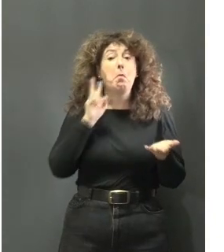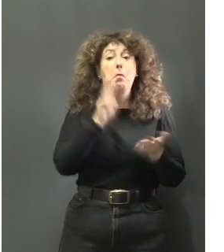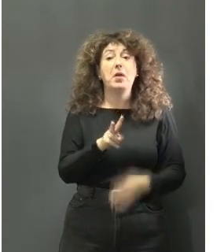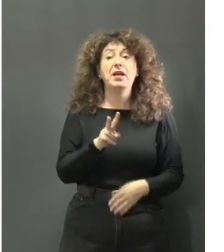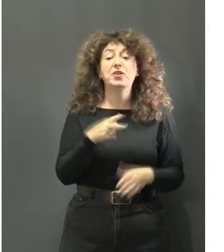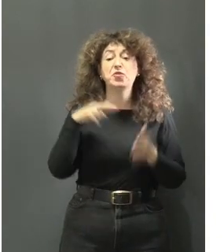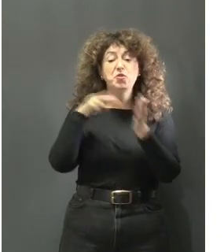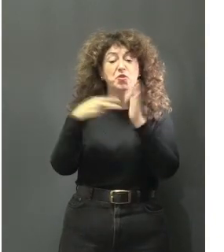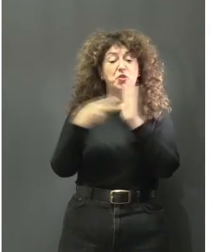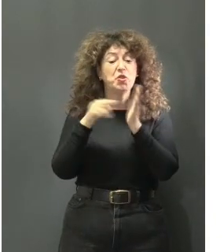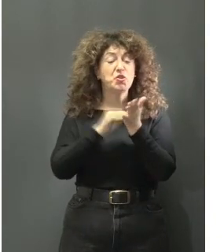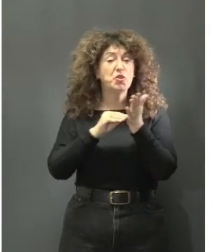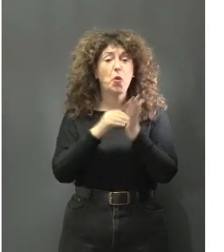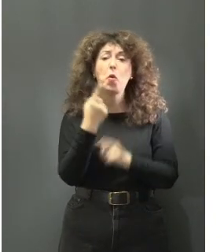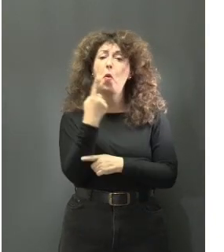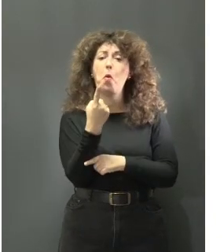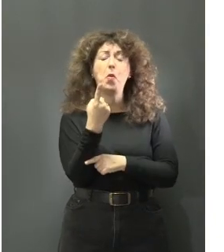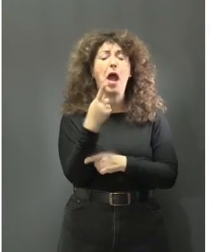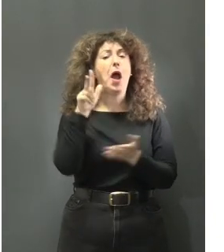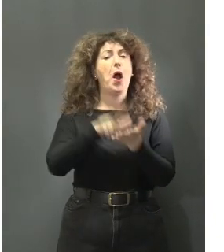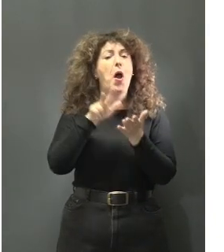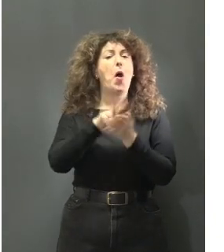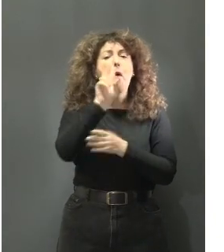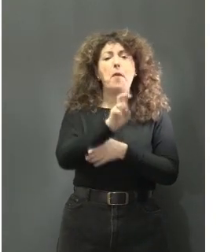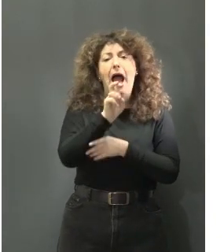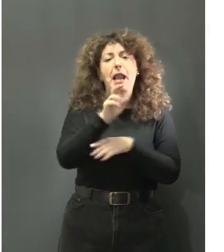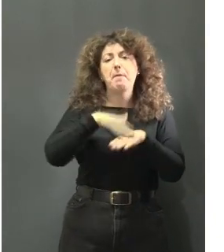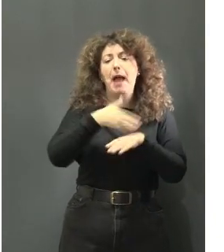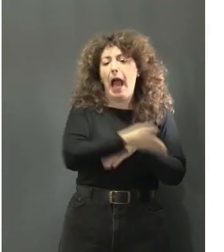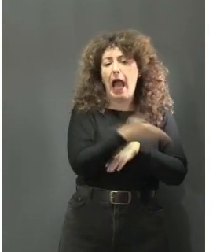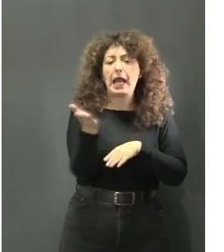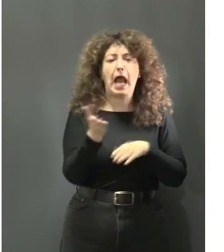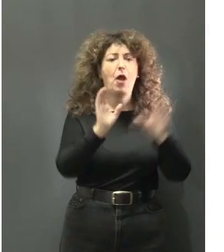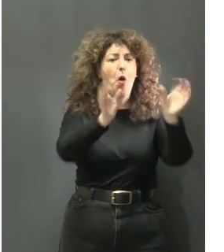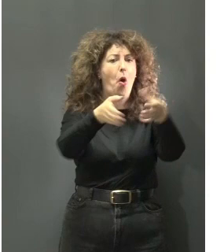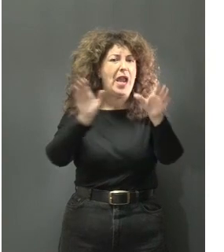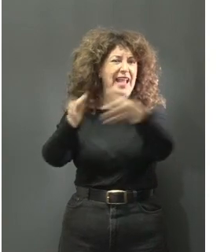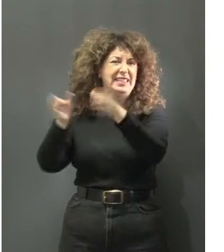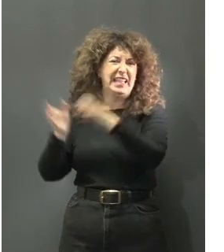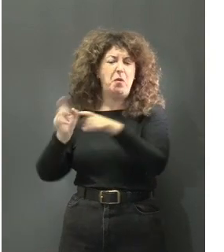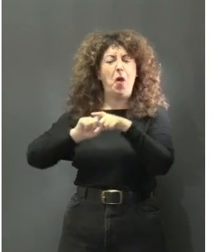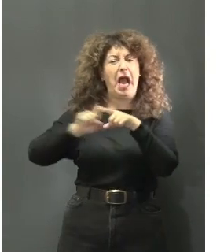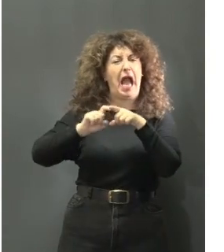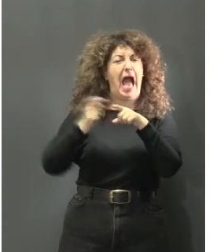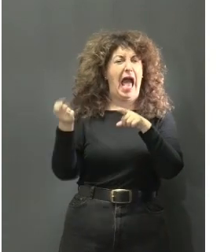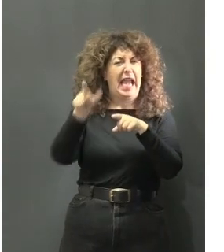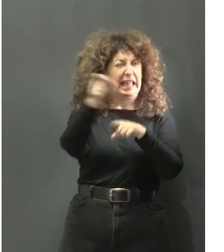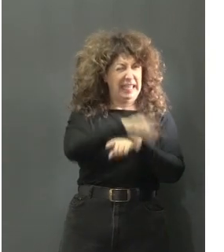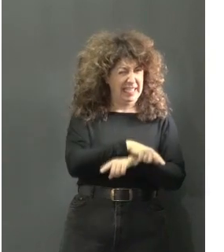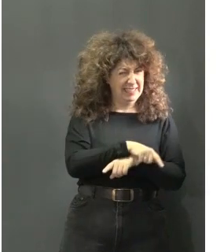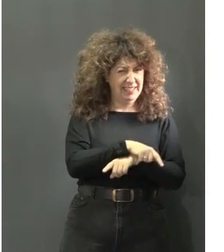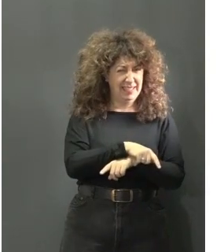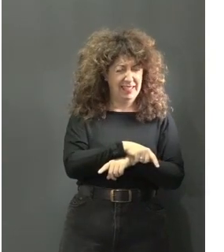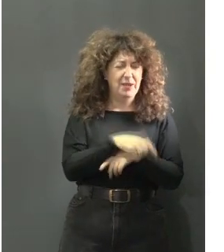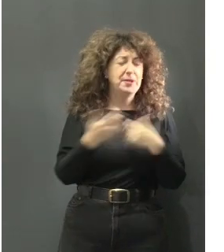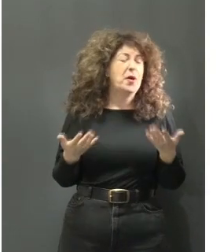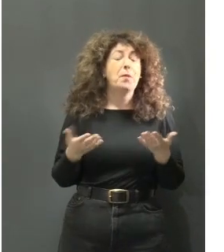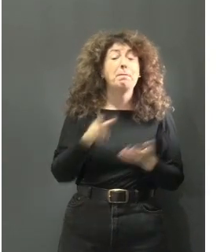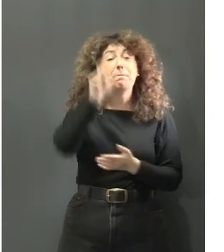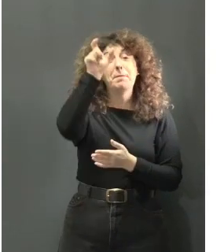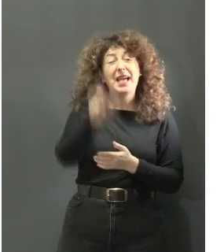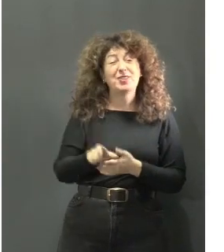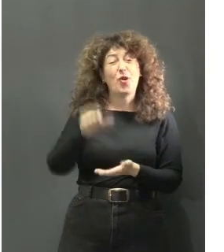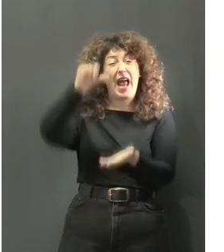realmente la solución que estoy haciendo para ver si puede ser transferible a otros colectivos con las mismas características. ¿Cómo ponemos a la persona en el